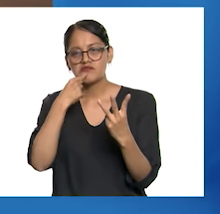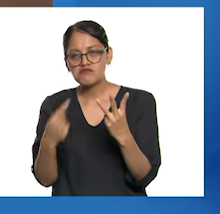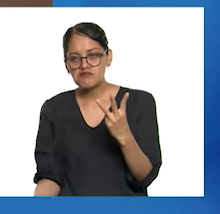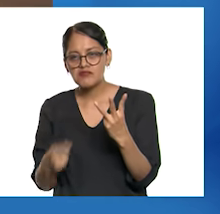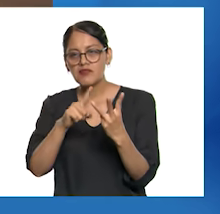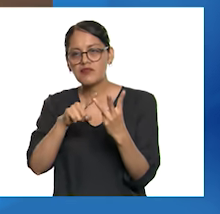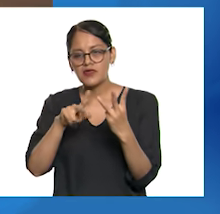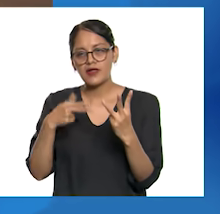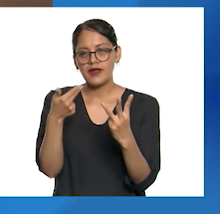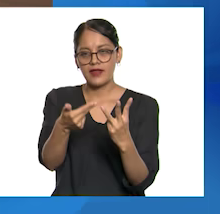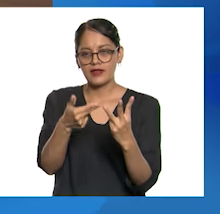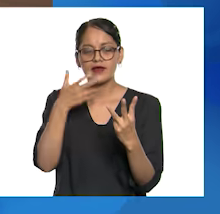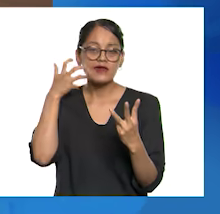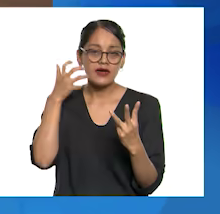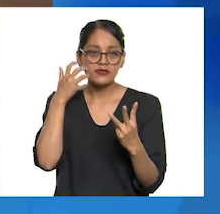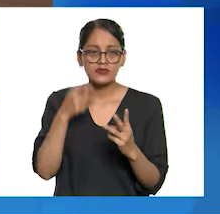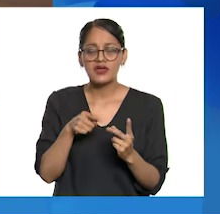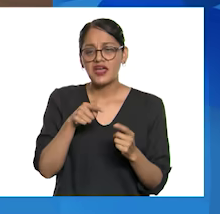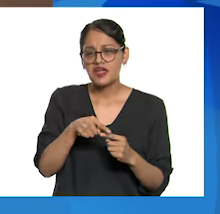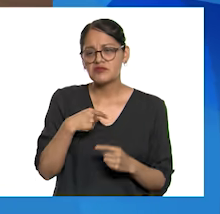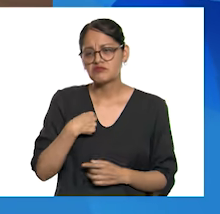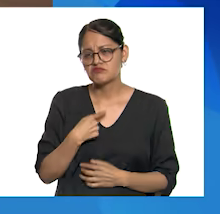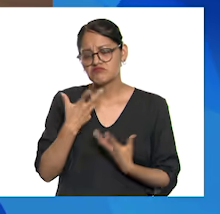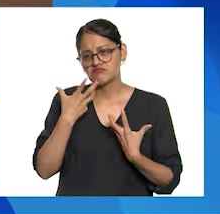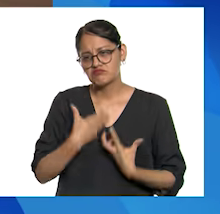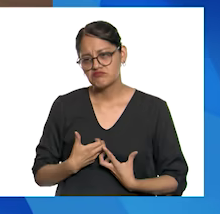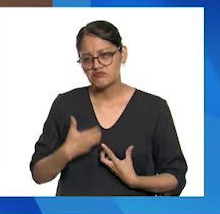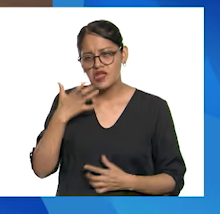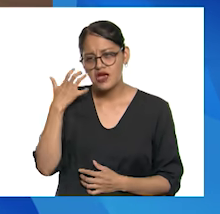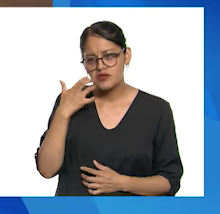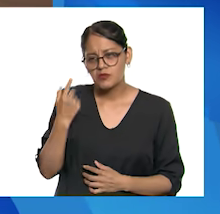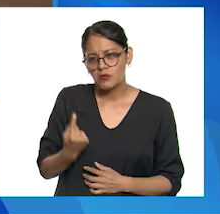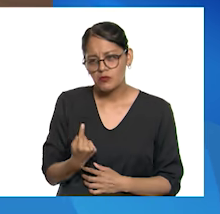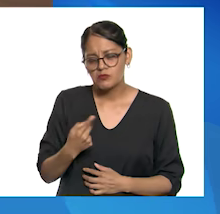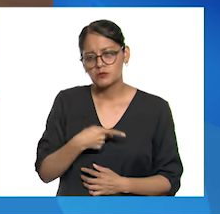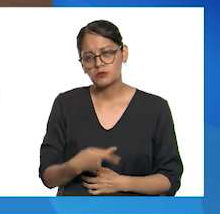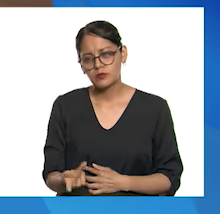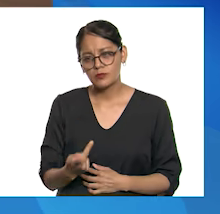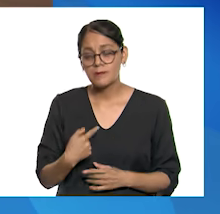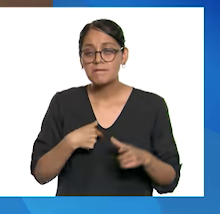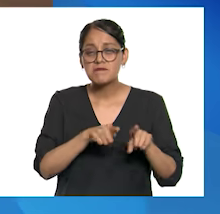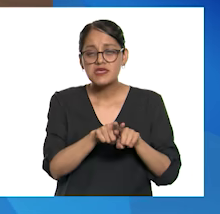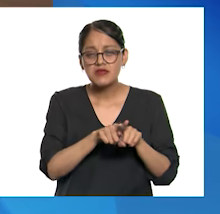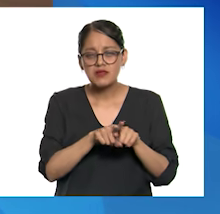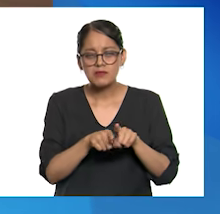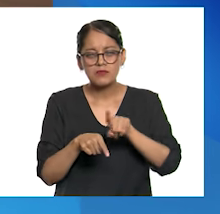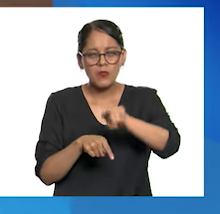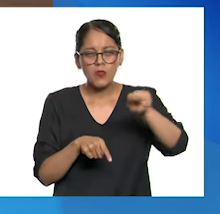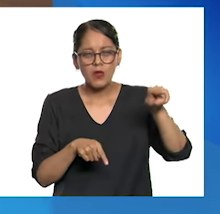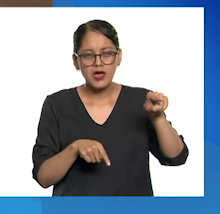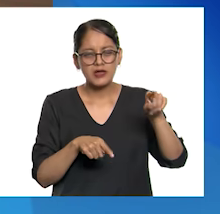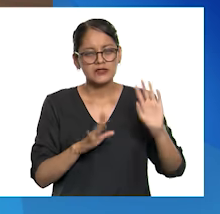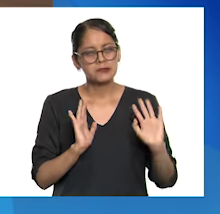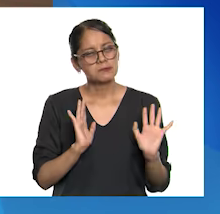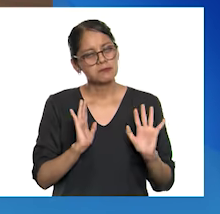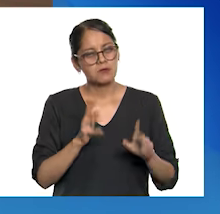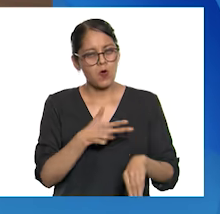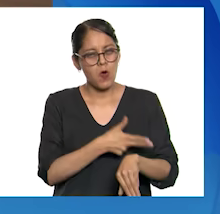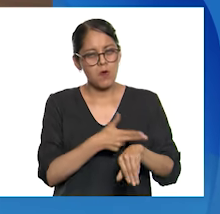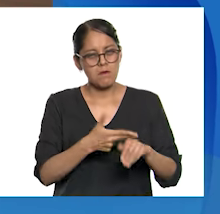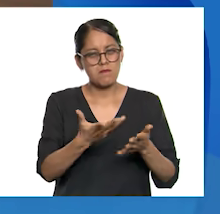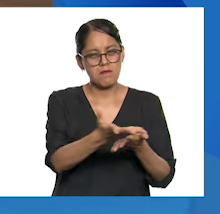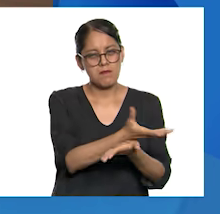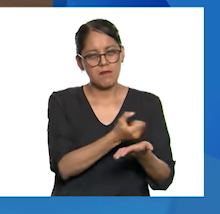pobre chico se desconsoló al verse con tan pobre patrimonio. Mis hermanos, decía, podrán ganarse honradamente la vida